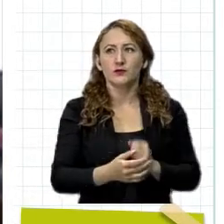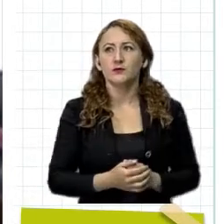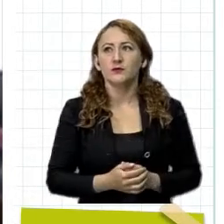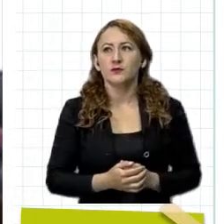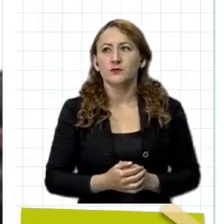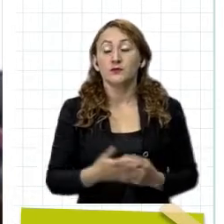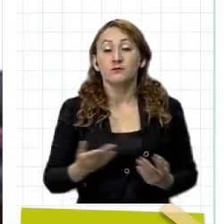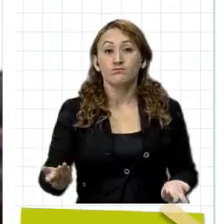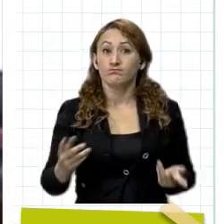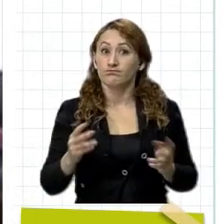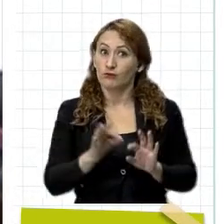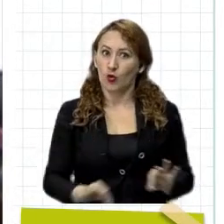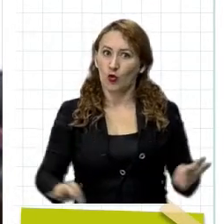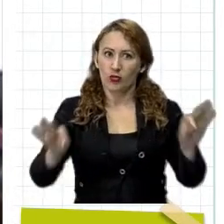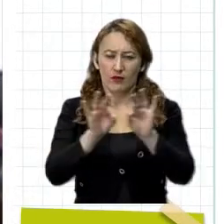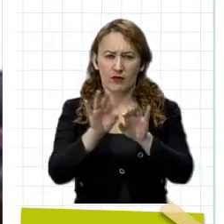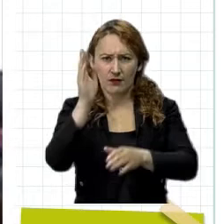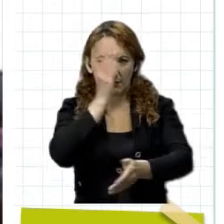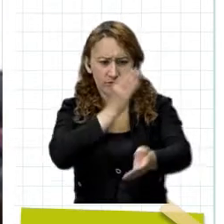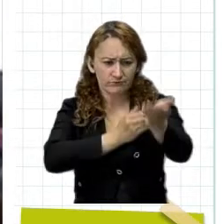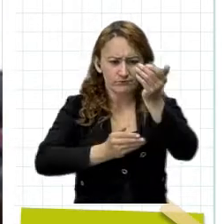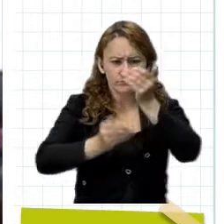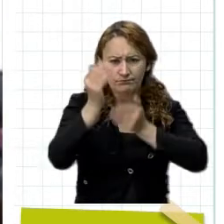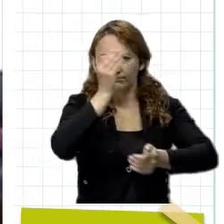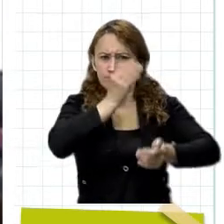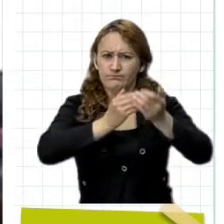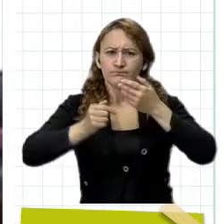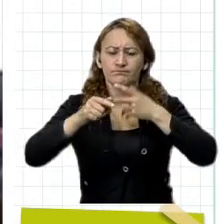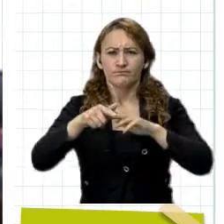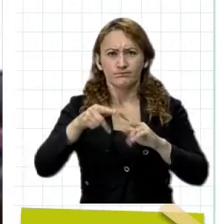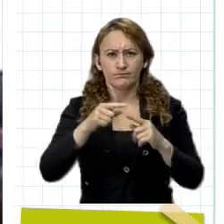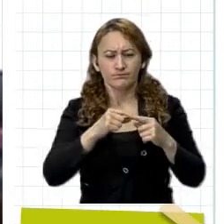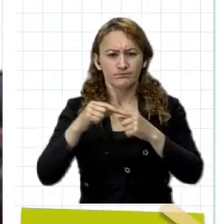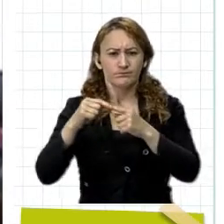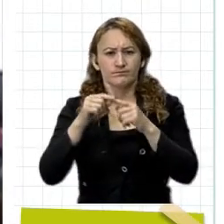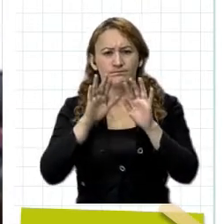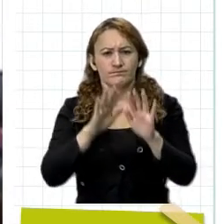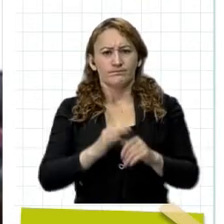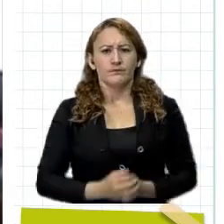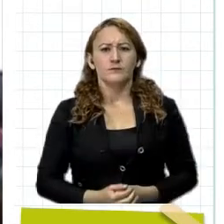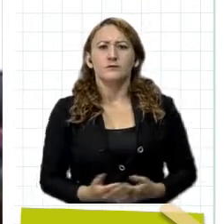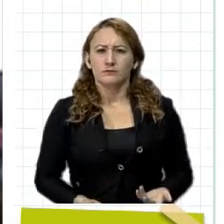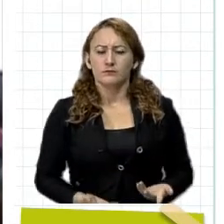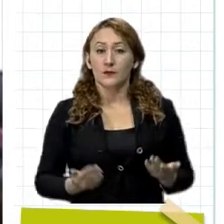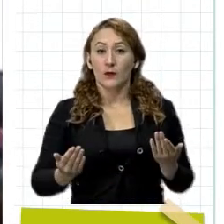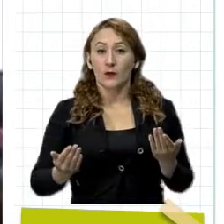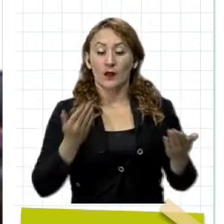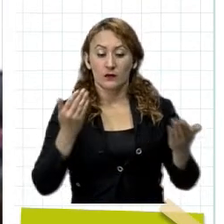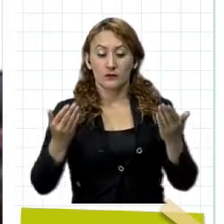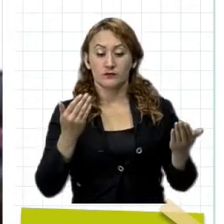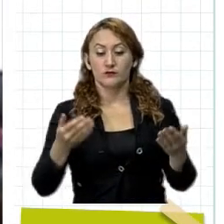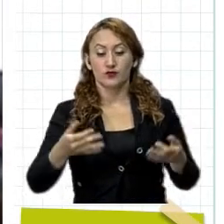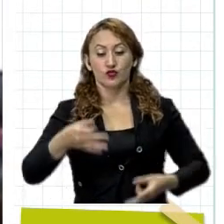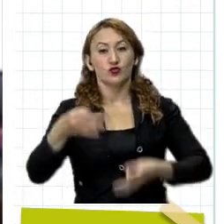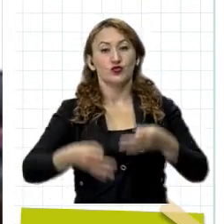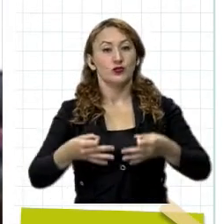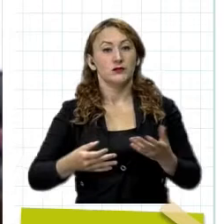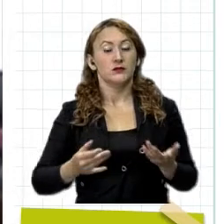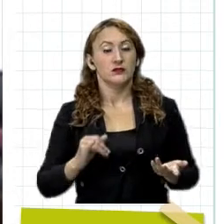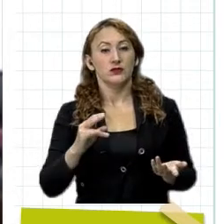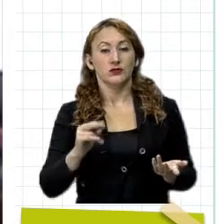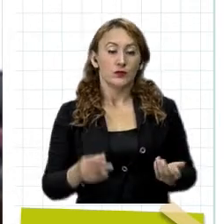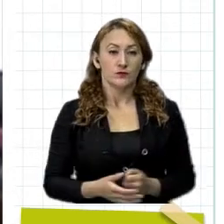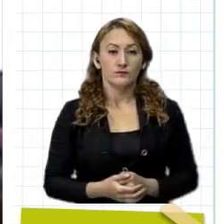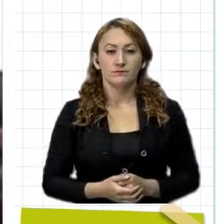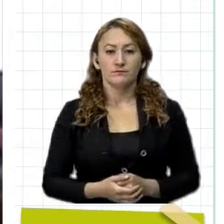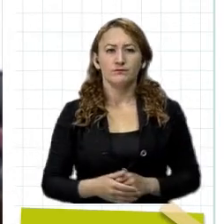hacer análisis empíricos específicos y situados para poder ponderar su justeza. El contexto